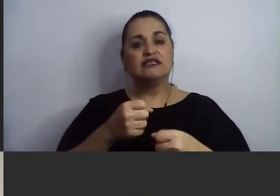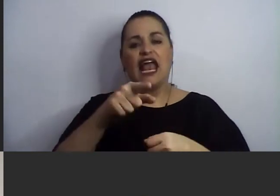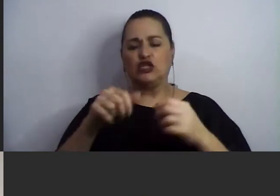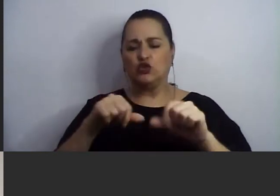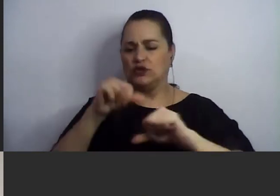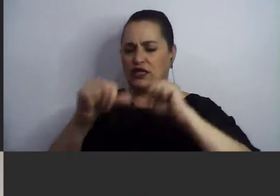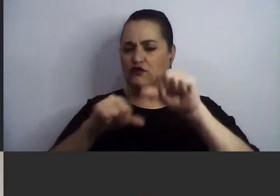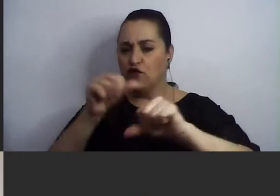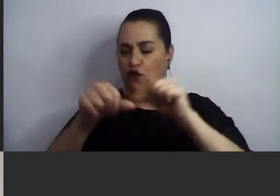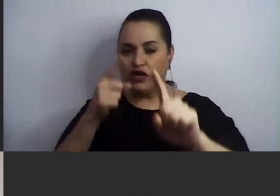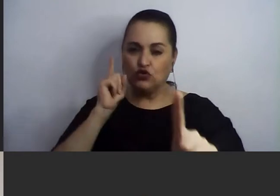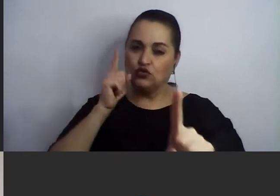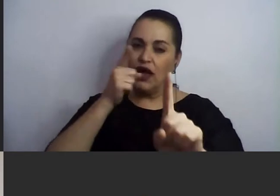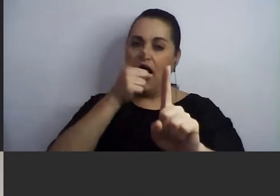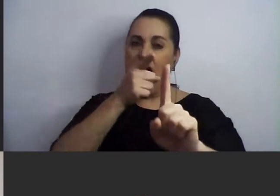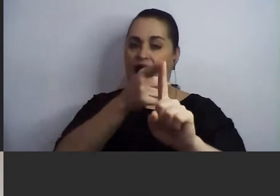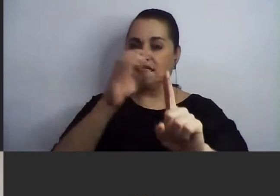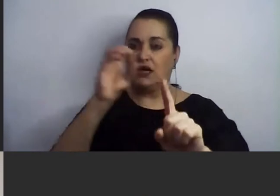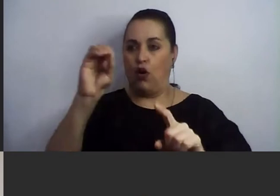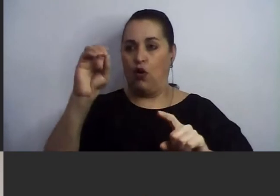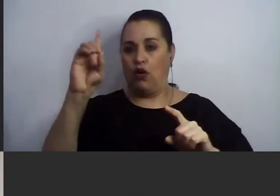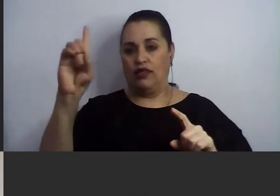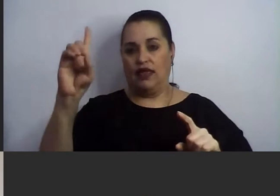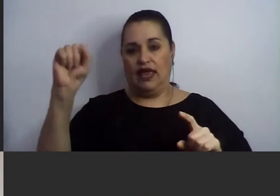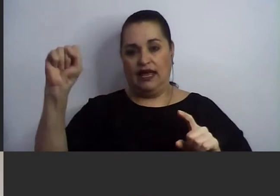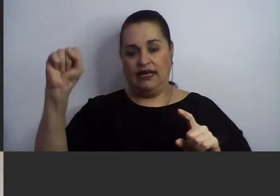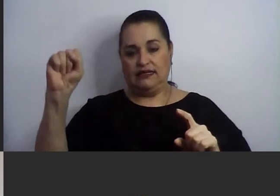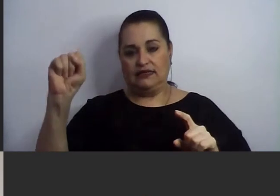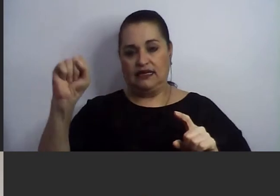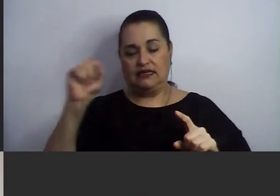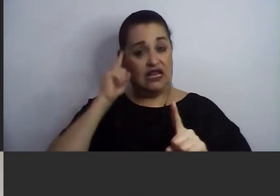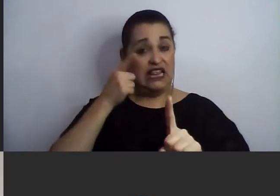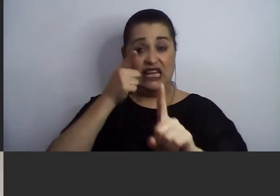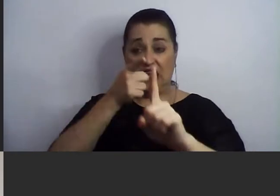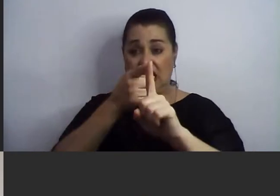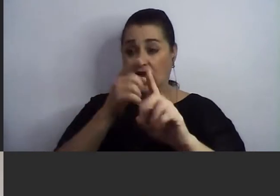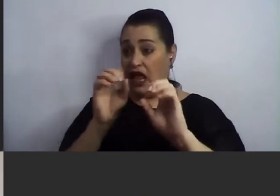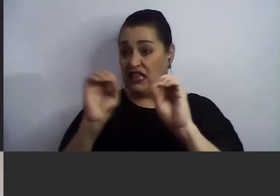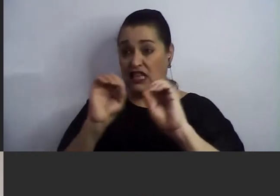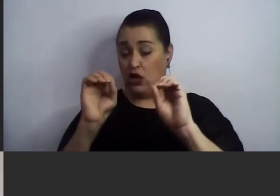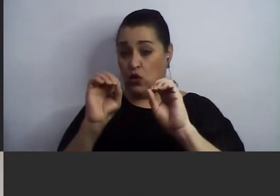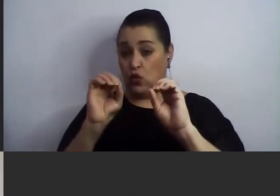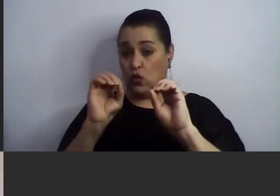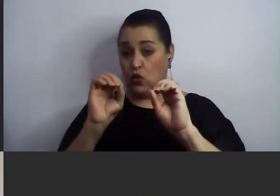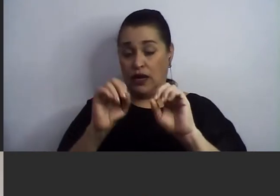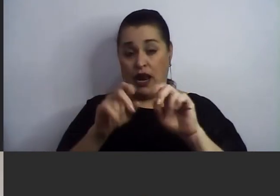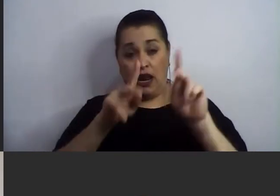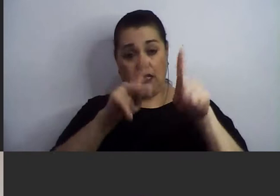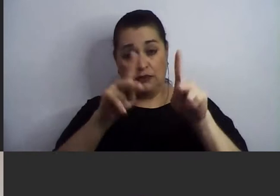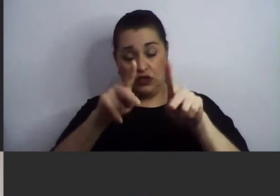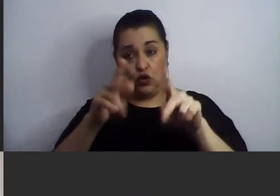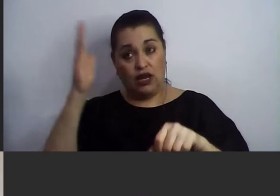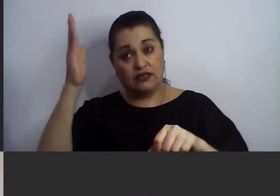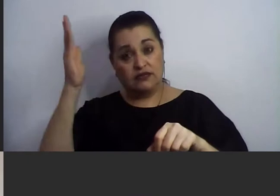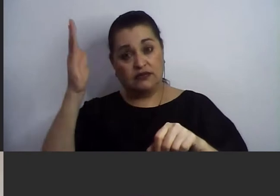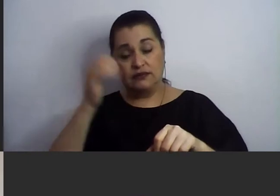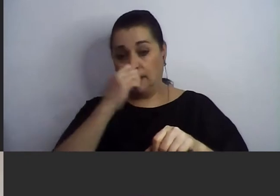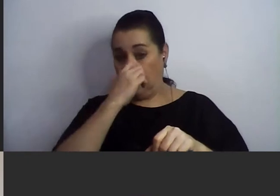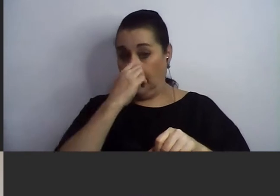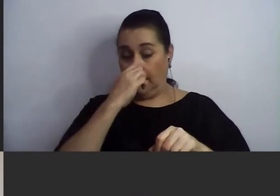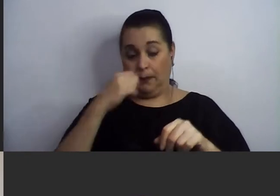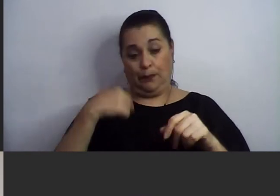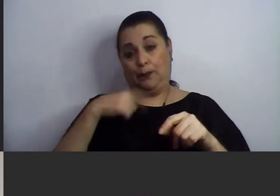esfuerzos hacia los ODS no viene dirigida a ninguno de los ponentes en particular entonces tal vez la